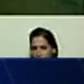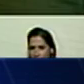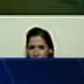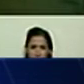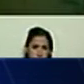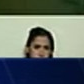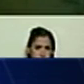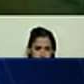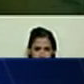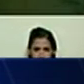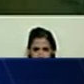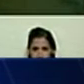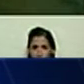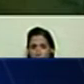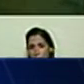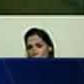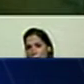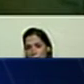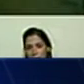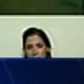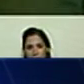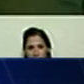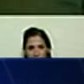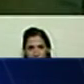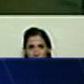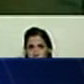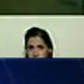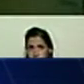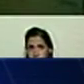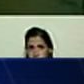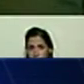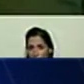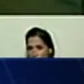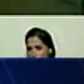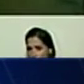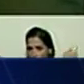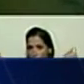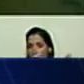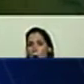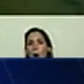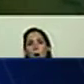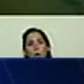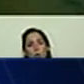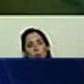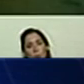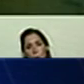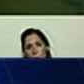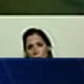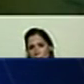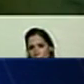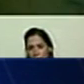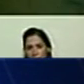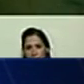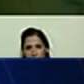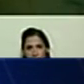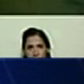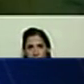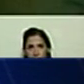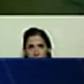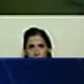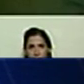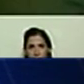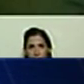siglo, precisamente producto de un despojo imperial. Mal pueden